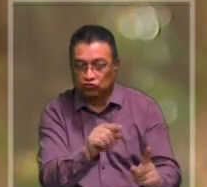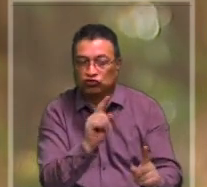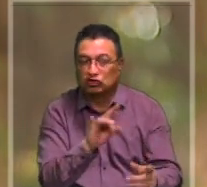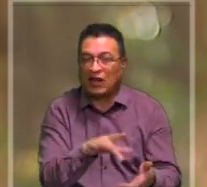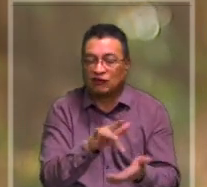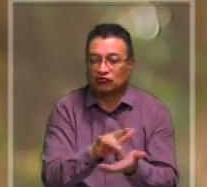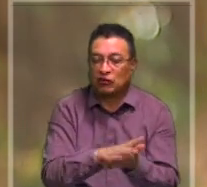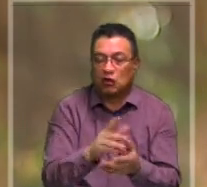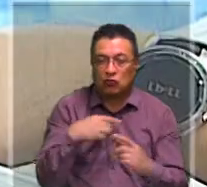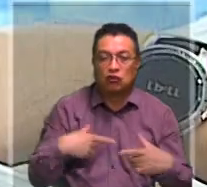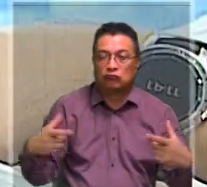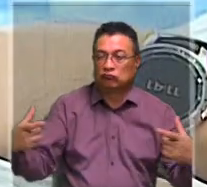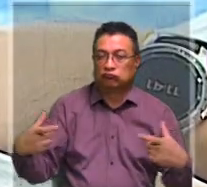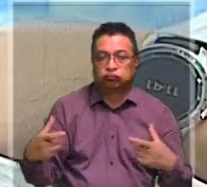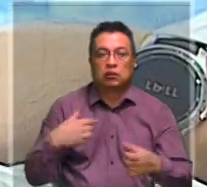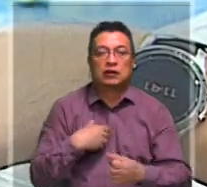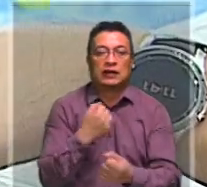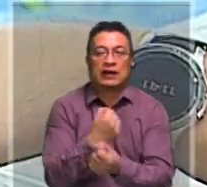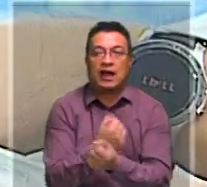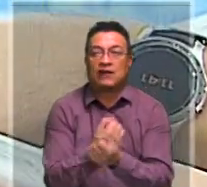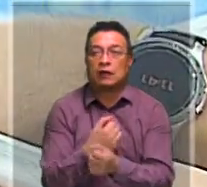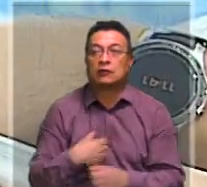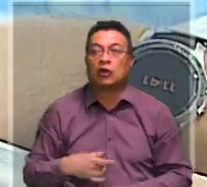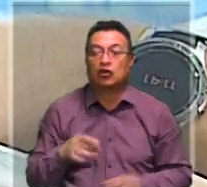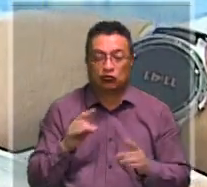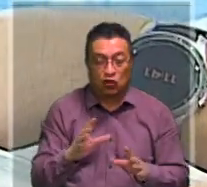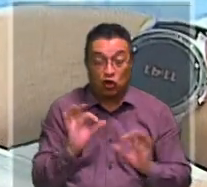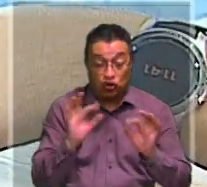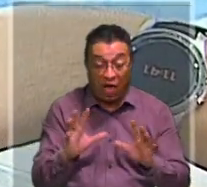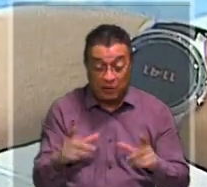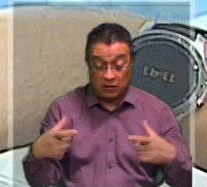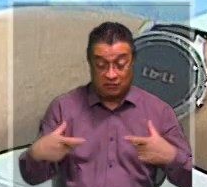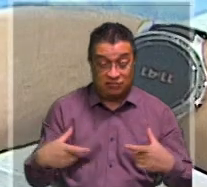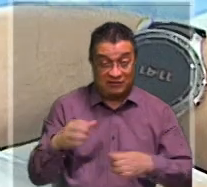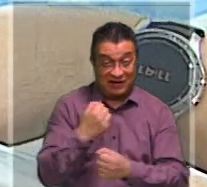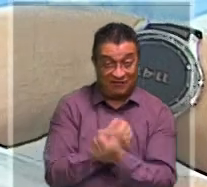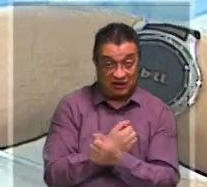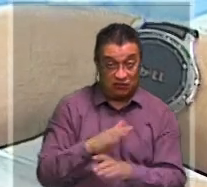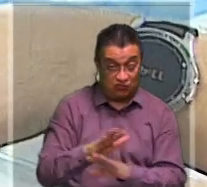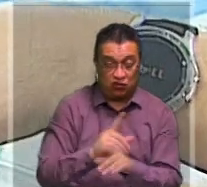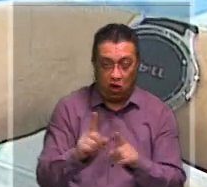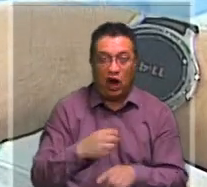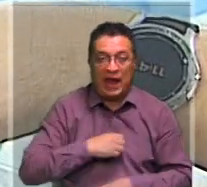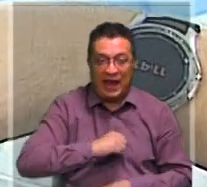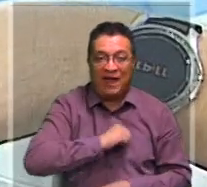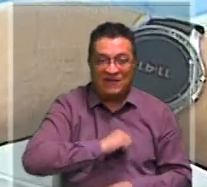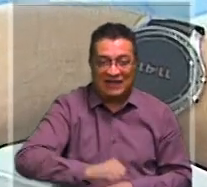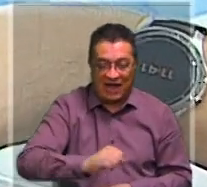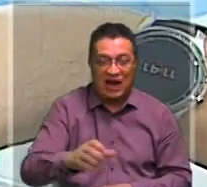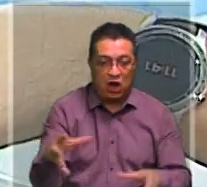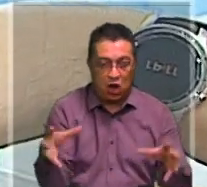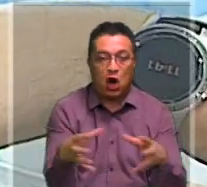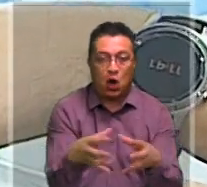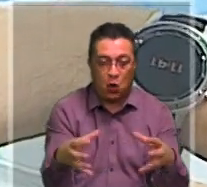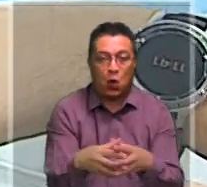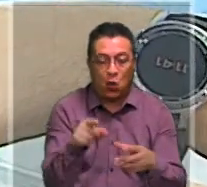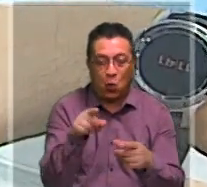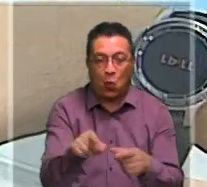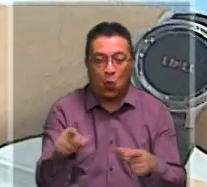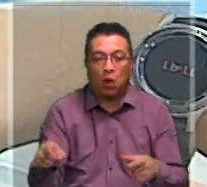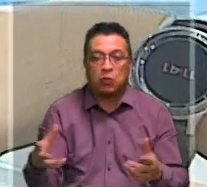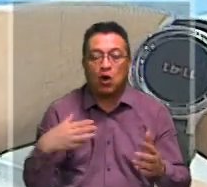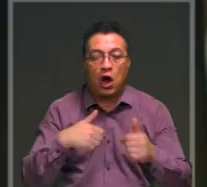con protección policial basta con poner protección Por supuesto que no aquí tenemos que evitar que estos grupos quieran coartar cierto en este caso